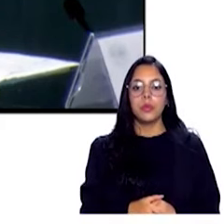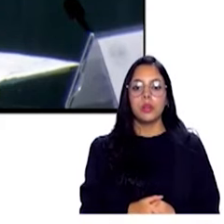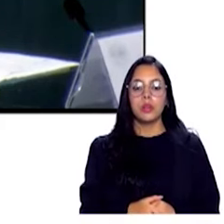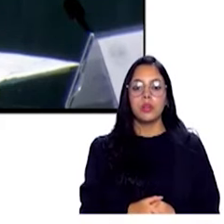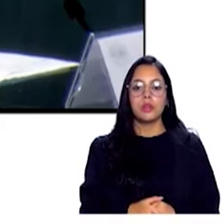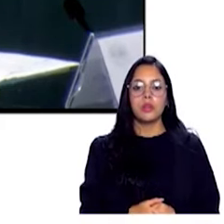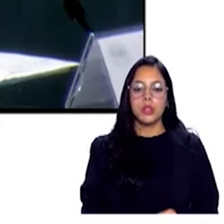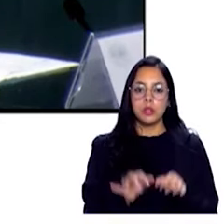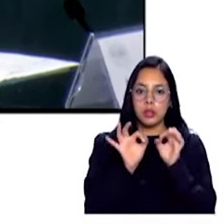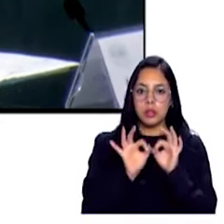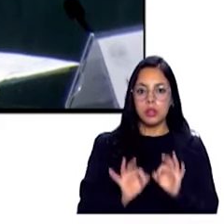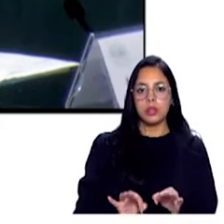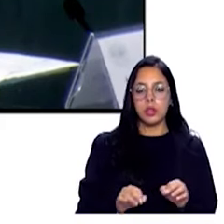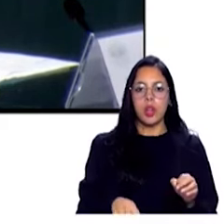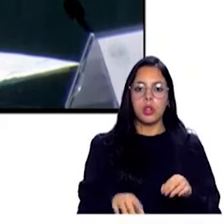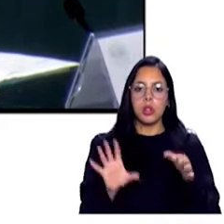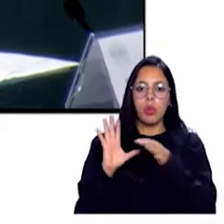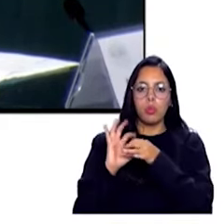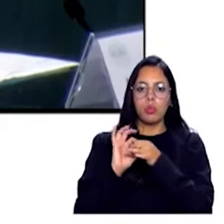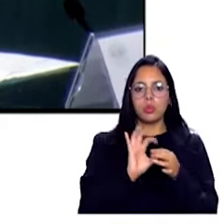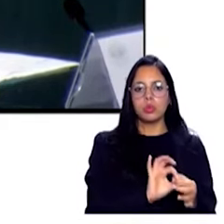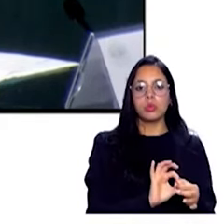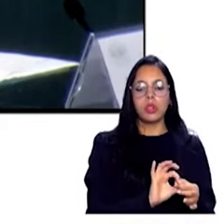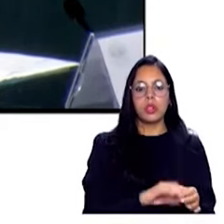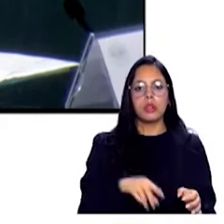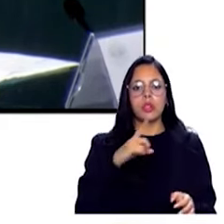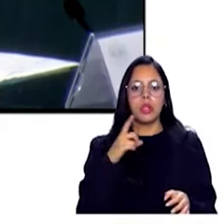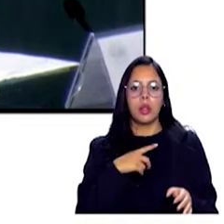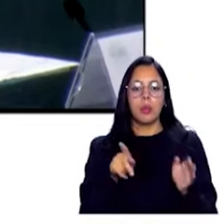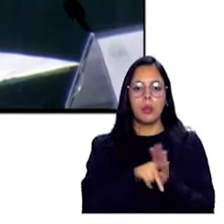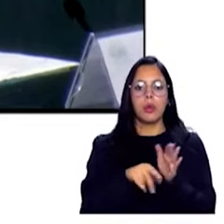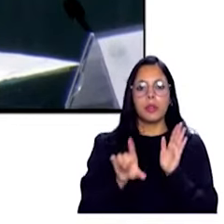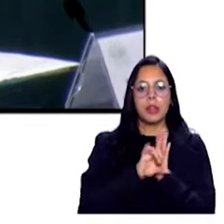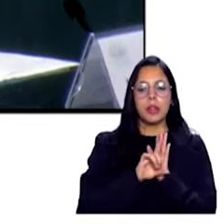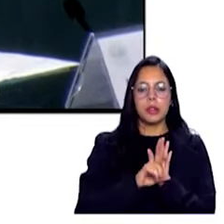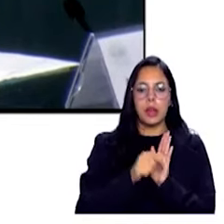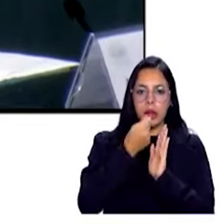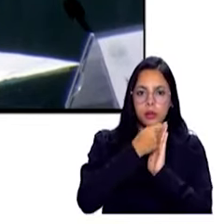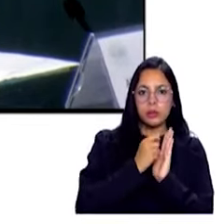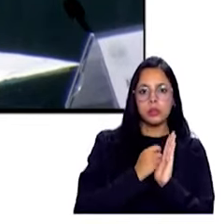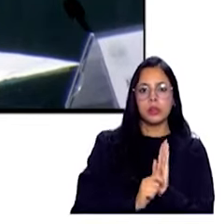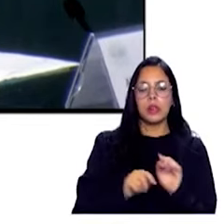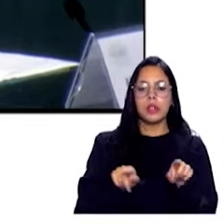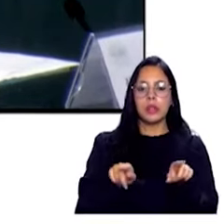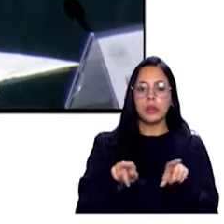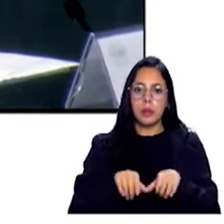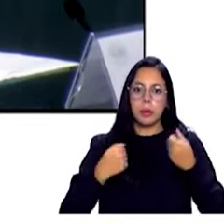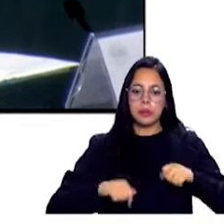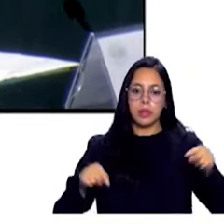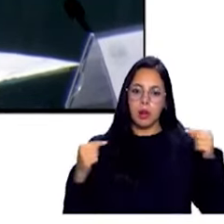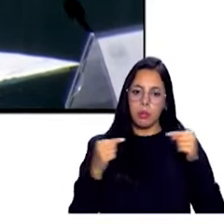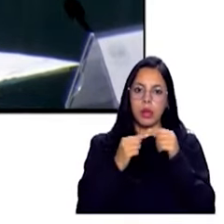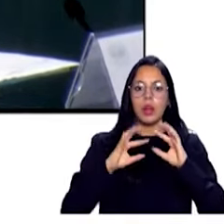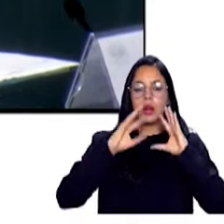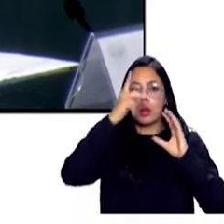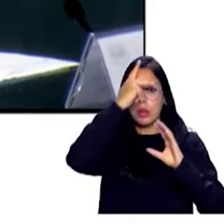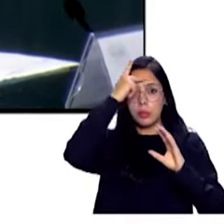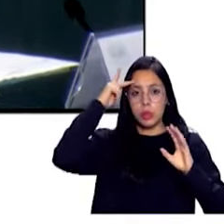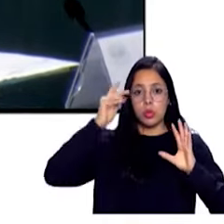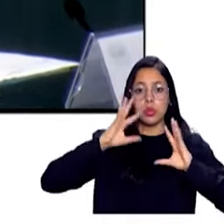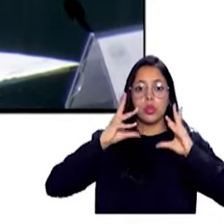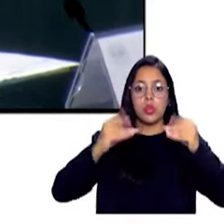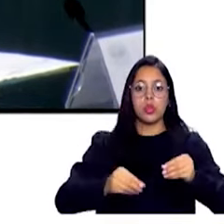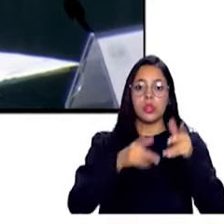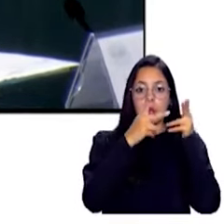dice Y que se va a aplicar por igual a todos los ciudadanos por ponerles un ejemplo que puede ser plástico plástico en el